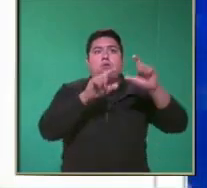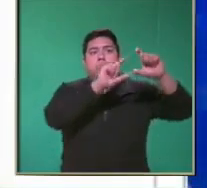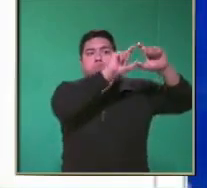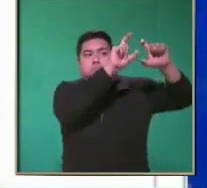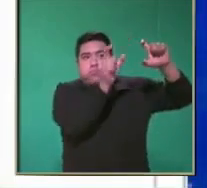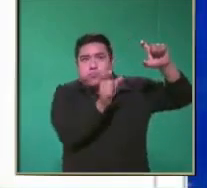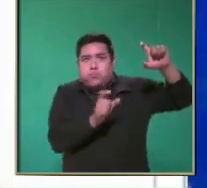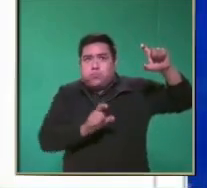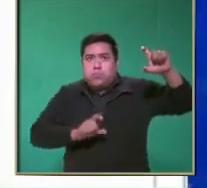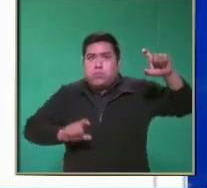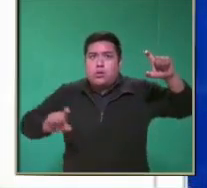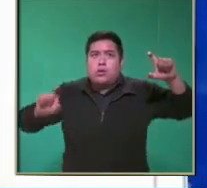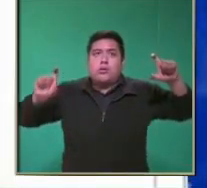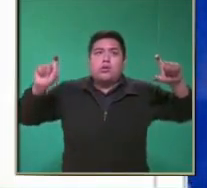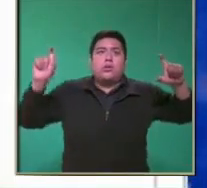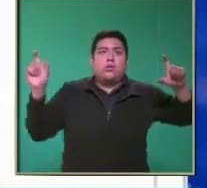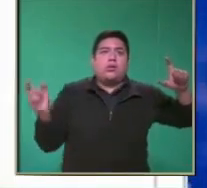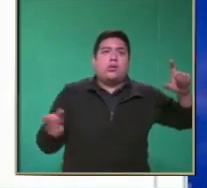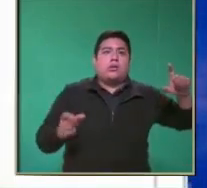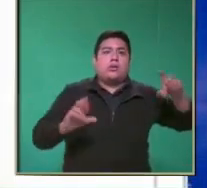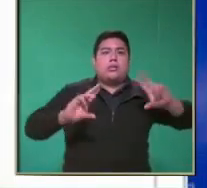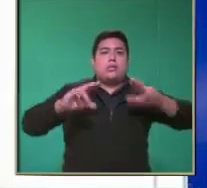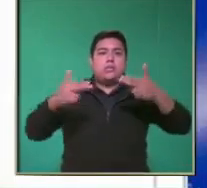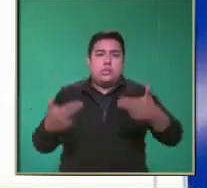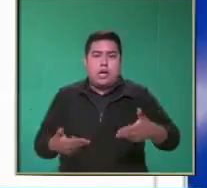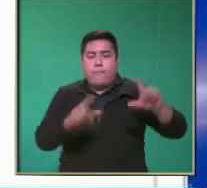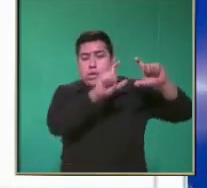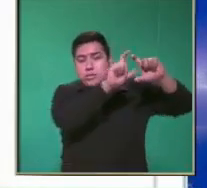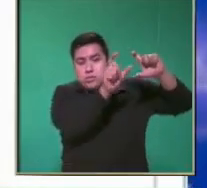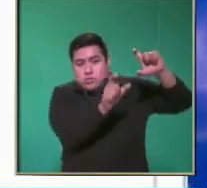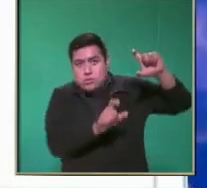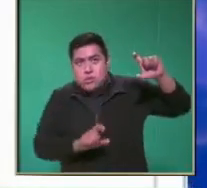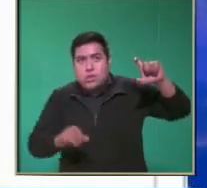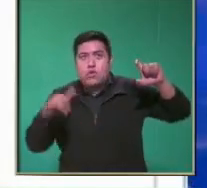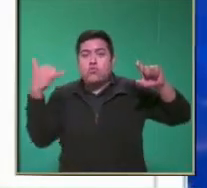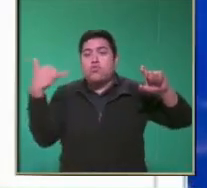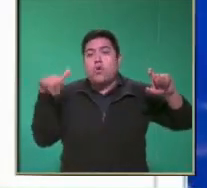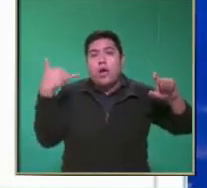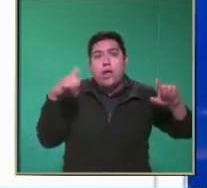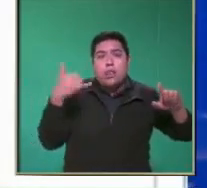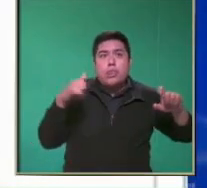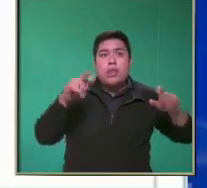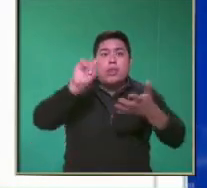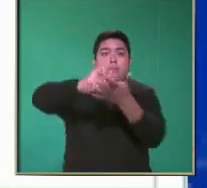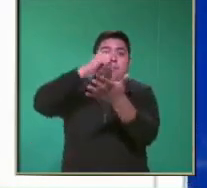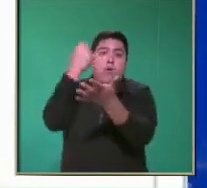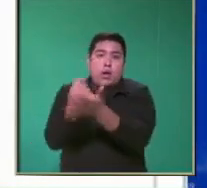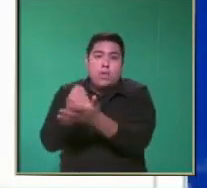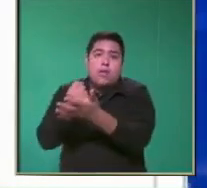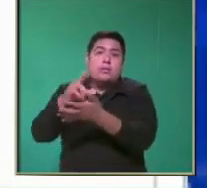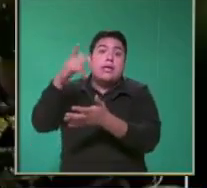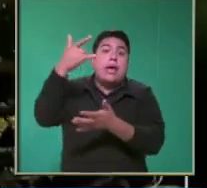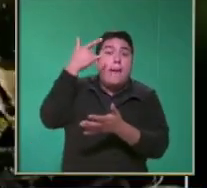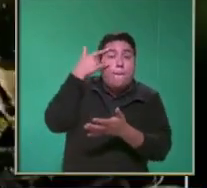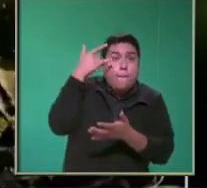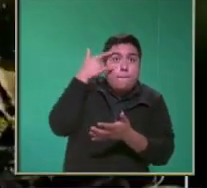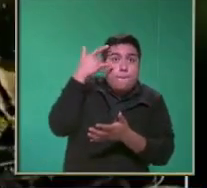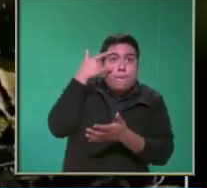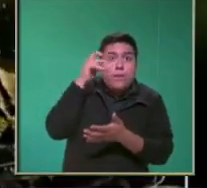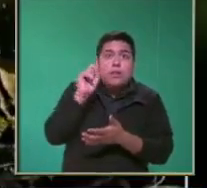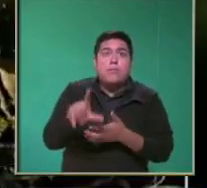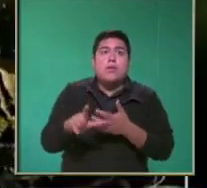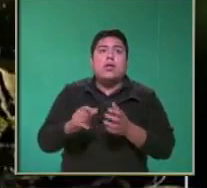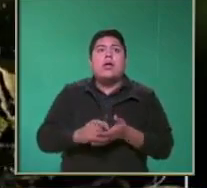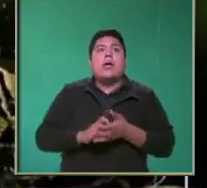desde el sur de Sonora hasta Chiapas, además de Yucatán, Tamaulipas y Campeche. El